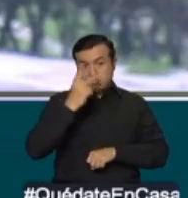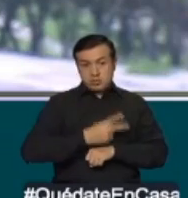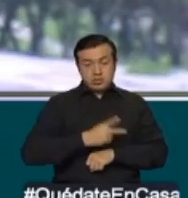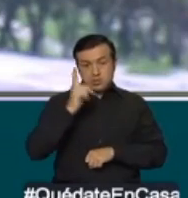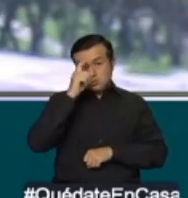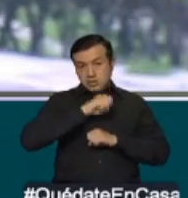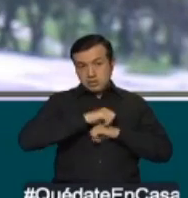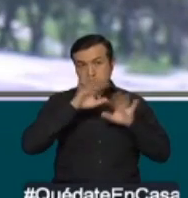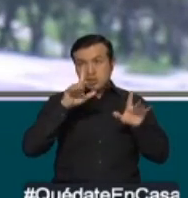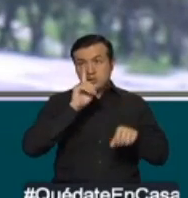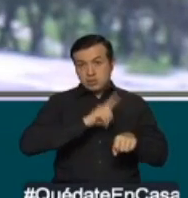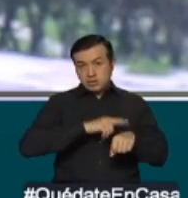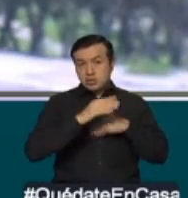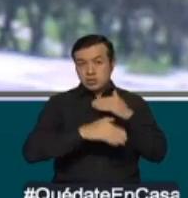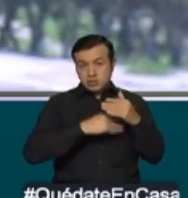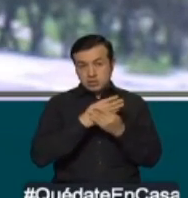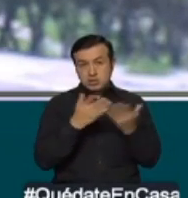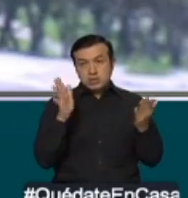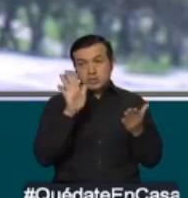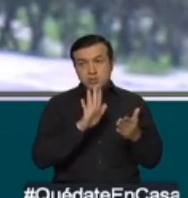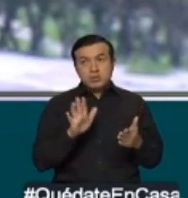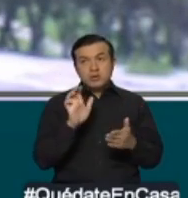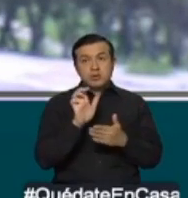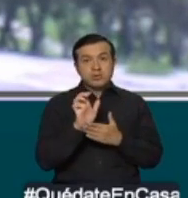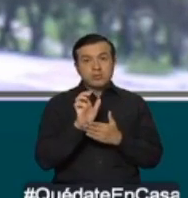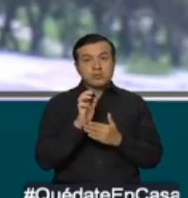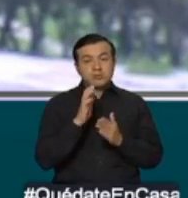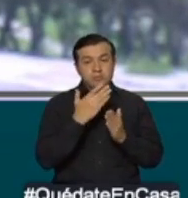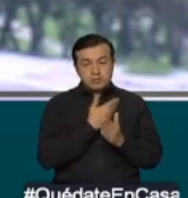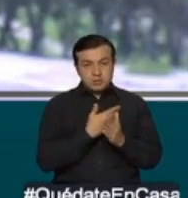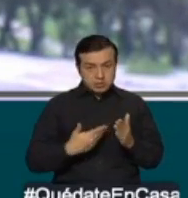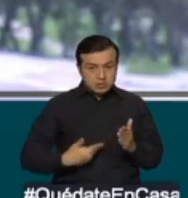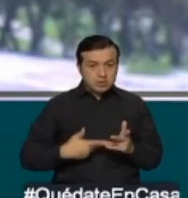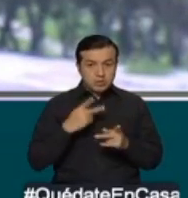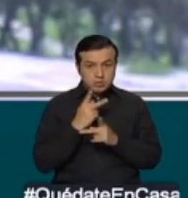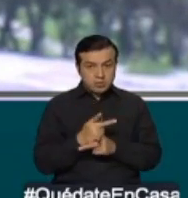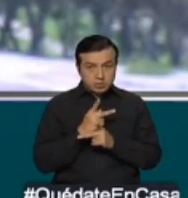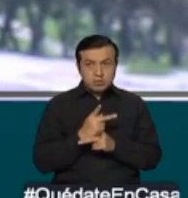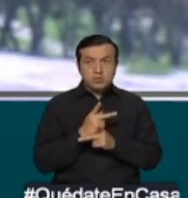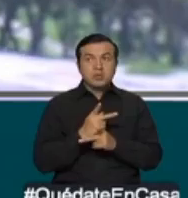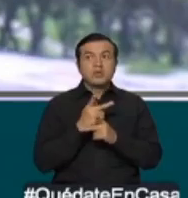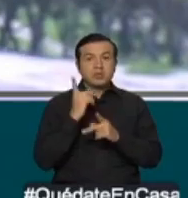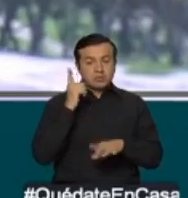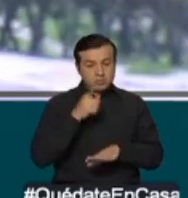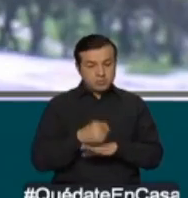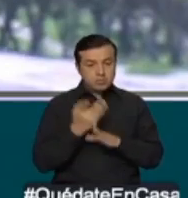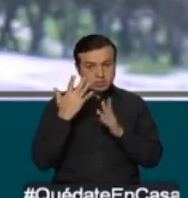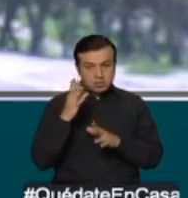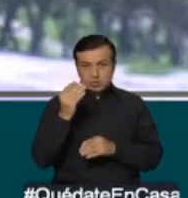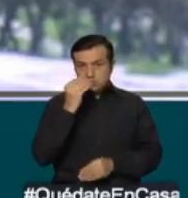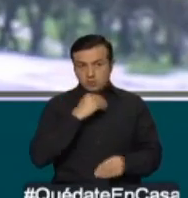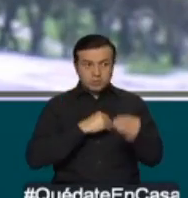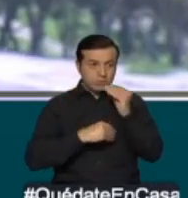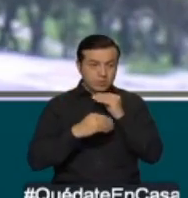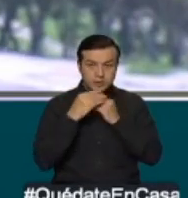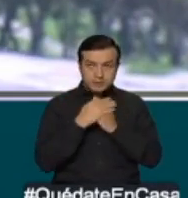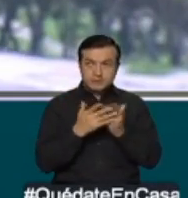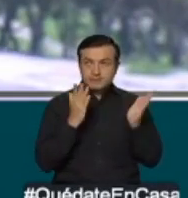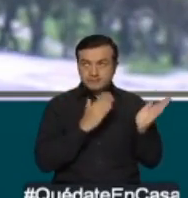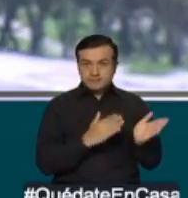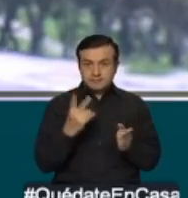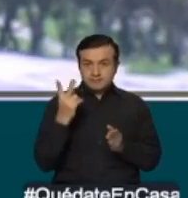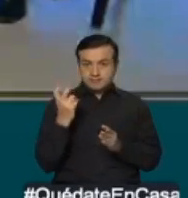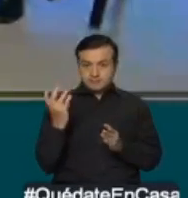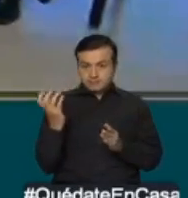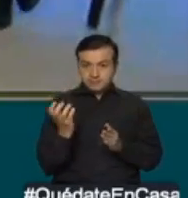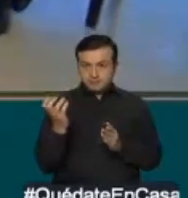puede demorar algunos días pero los ecuatorianos que el presidente los está cuidando el presidente ha dispuesto las raciones alimenticias y estos dos bonos